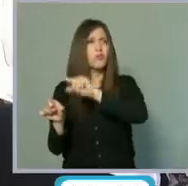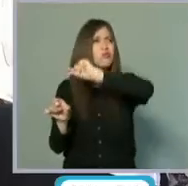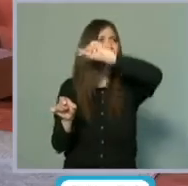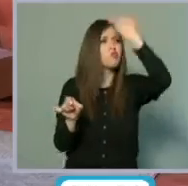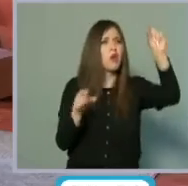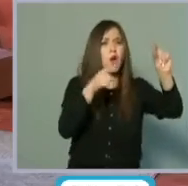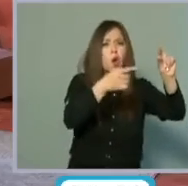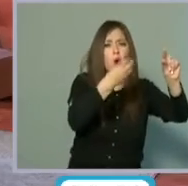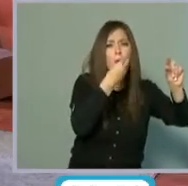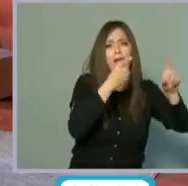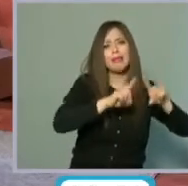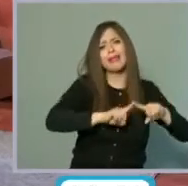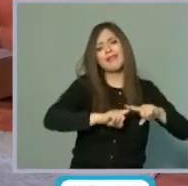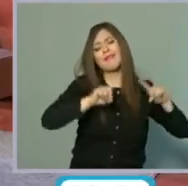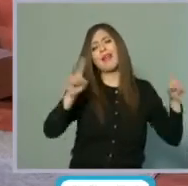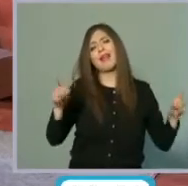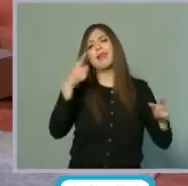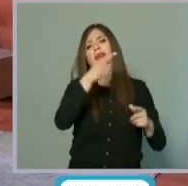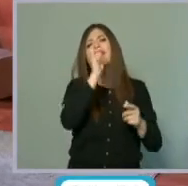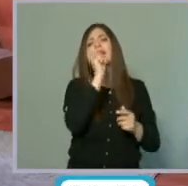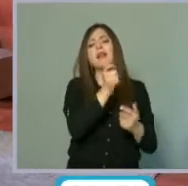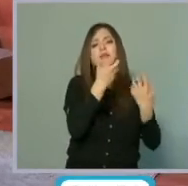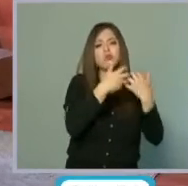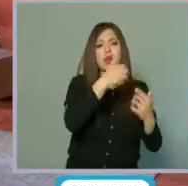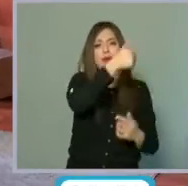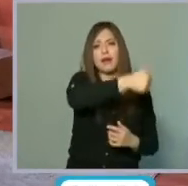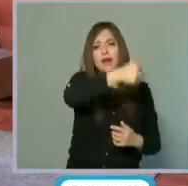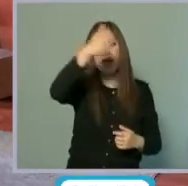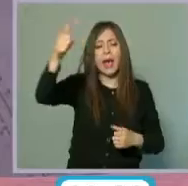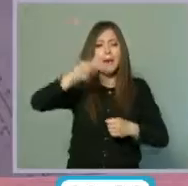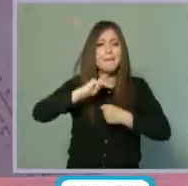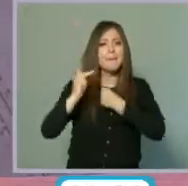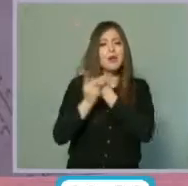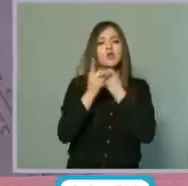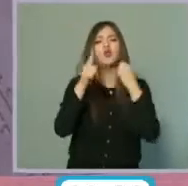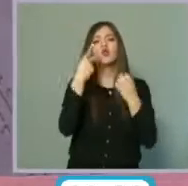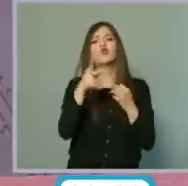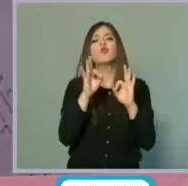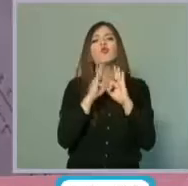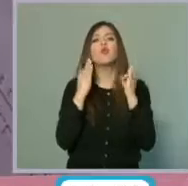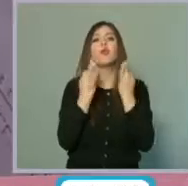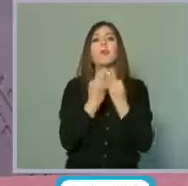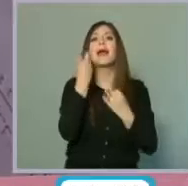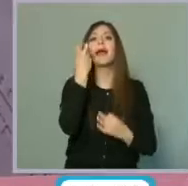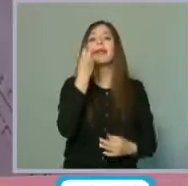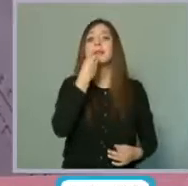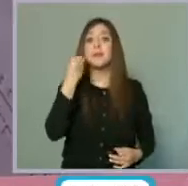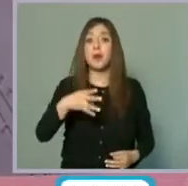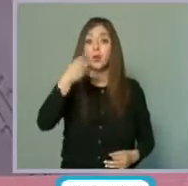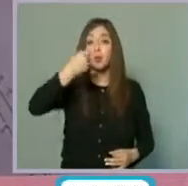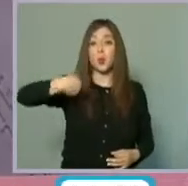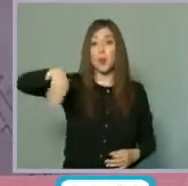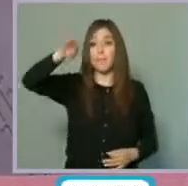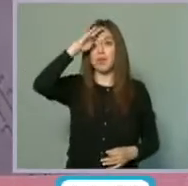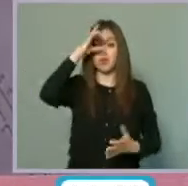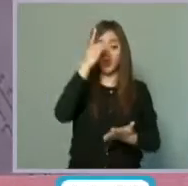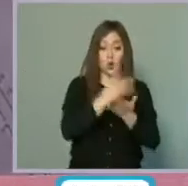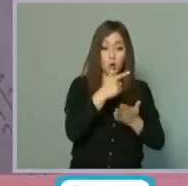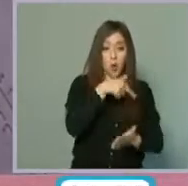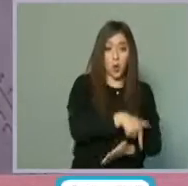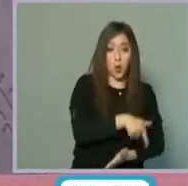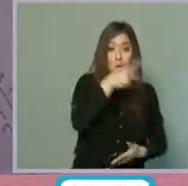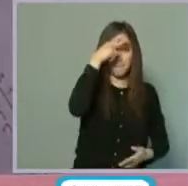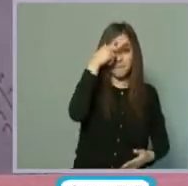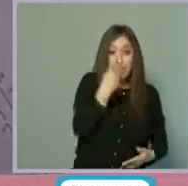ahí ya le imprimes otra serie de cosas que es la cultura de cada nación y eso pues es una maravilla, ¿no? No nada más es la historia de México, sino la historia del mundo del